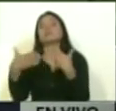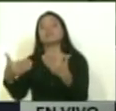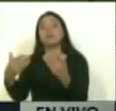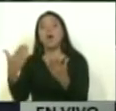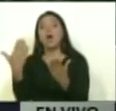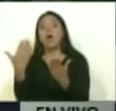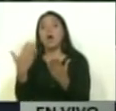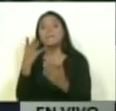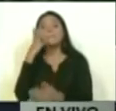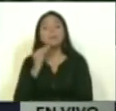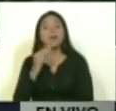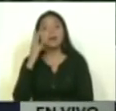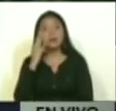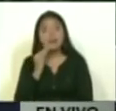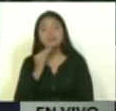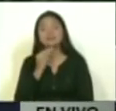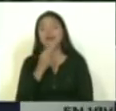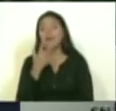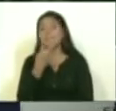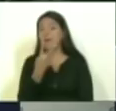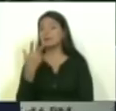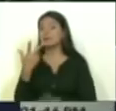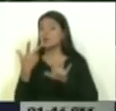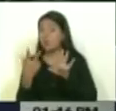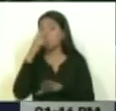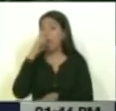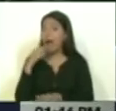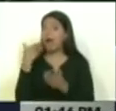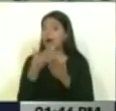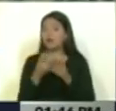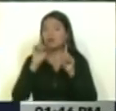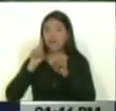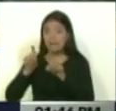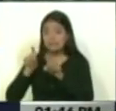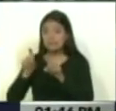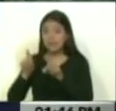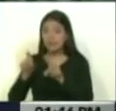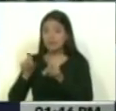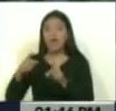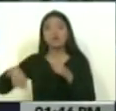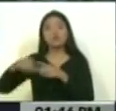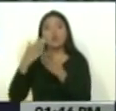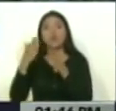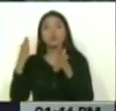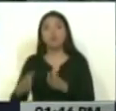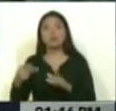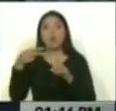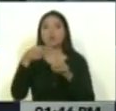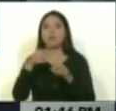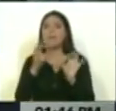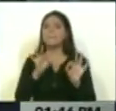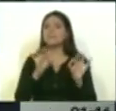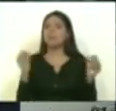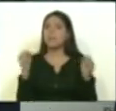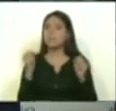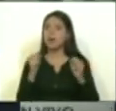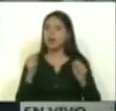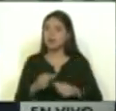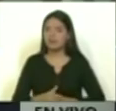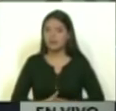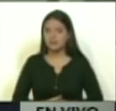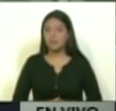la experiencia, 28 años del Hotel Escuela, que capacita a los estudiantes en hotelería en el estado Mérida, que es